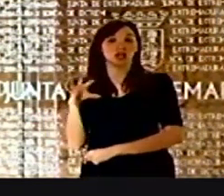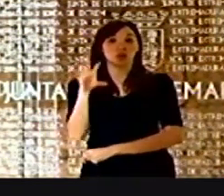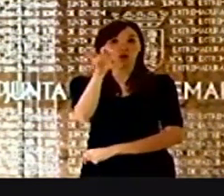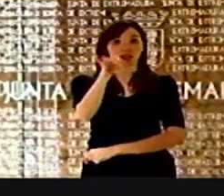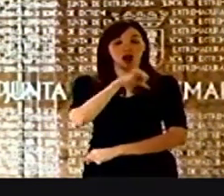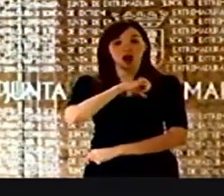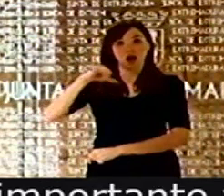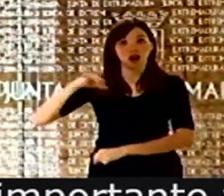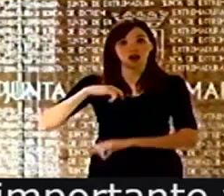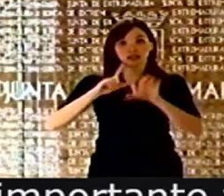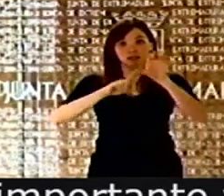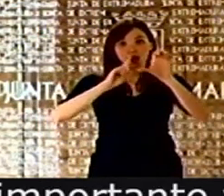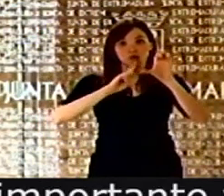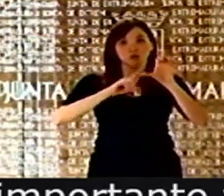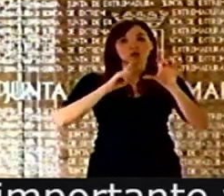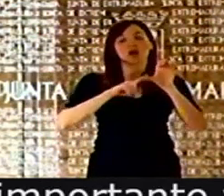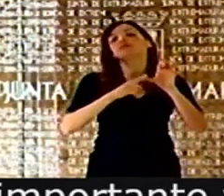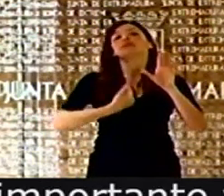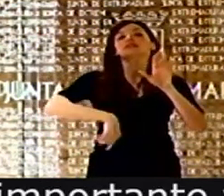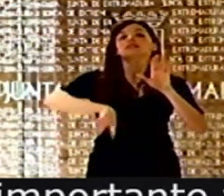Extremadura contempla